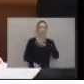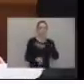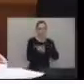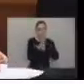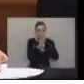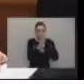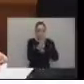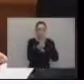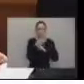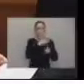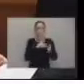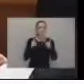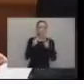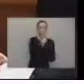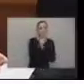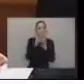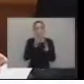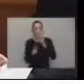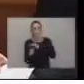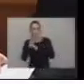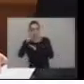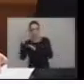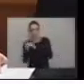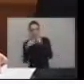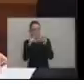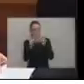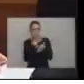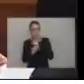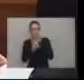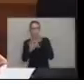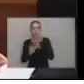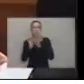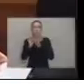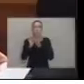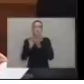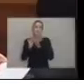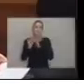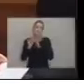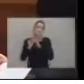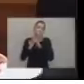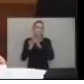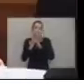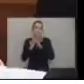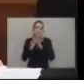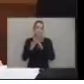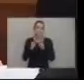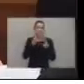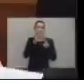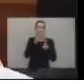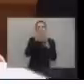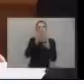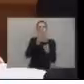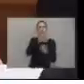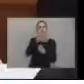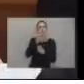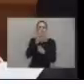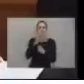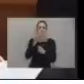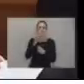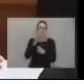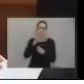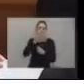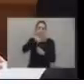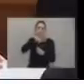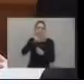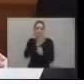prioridad a otros puertos, a los de Asturias, y margine el suroccidente al paralizar la autovía hacia la espina. Dificulta que el